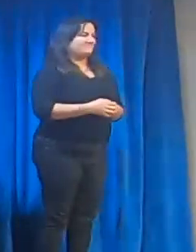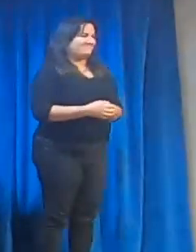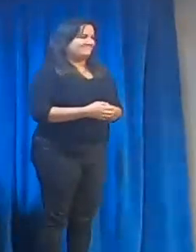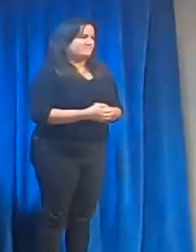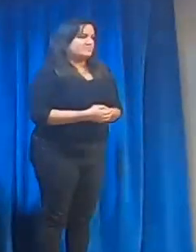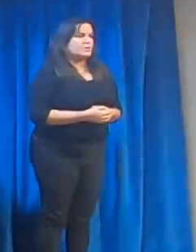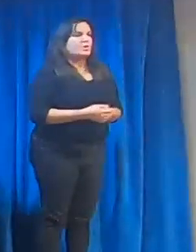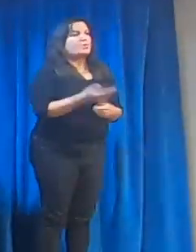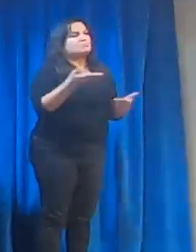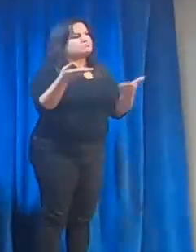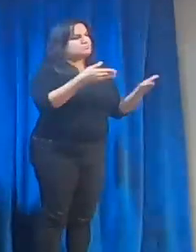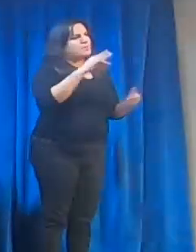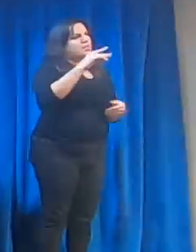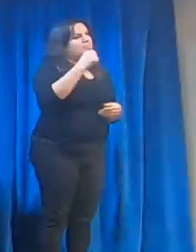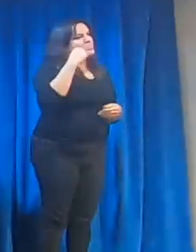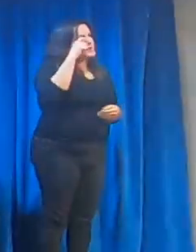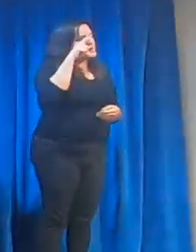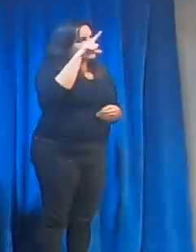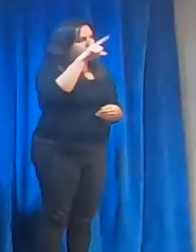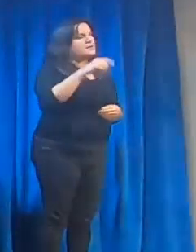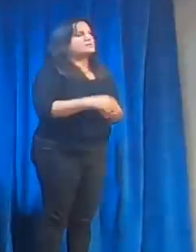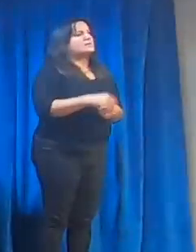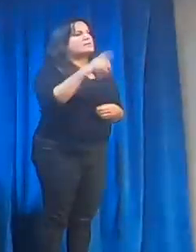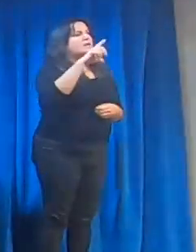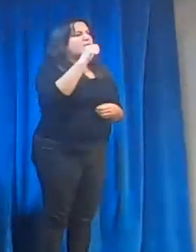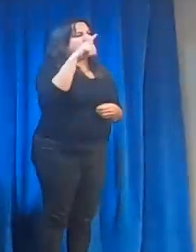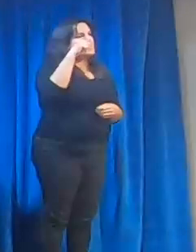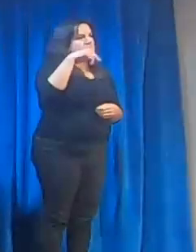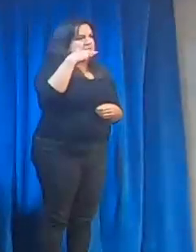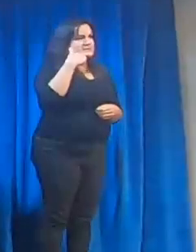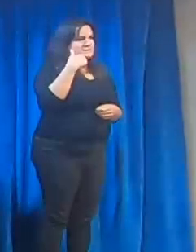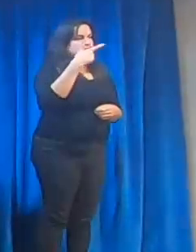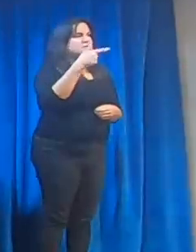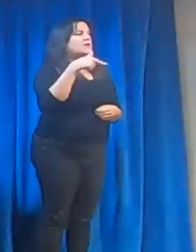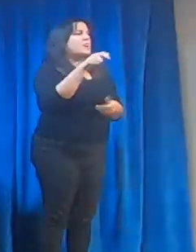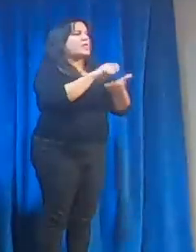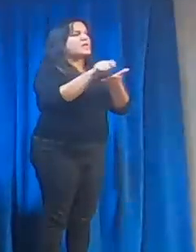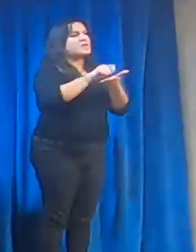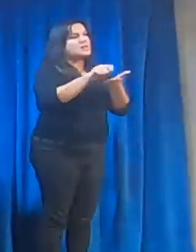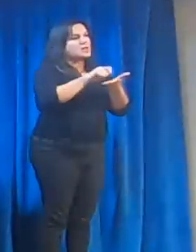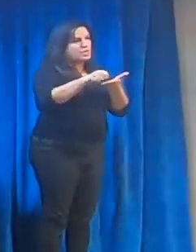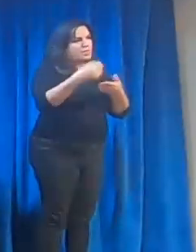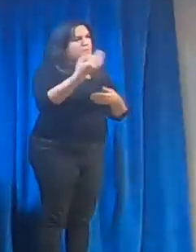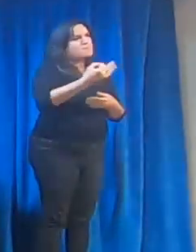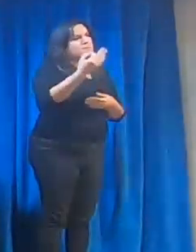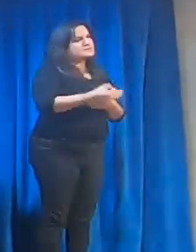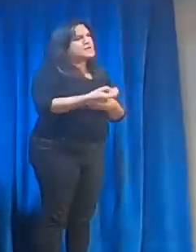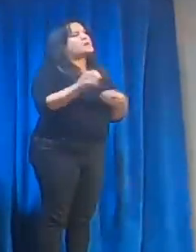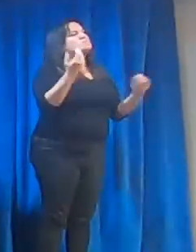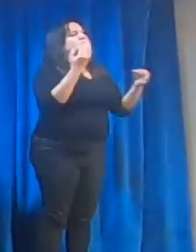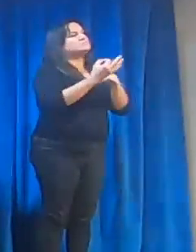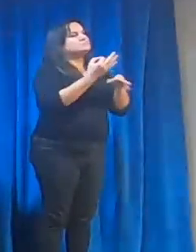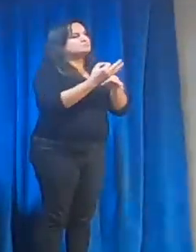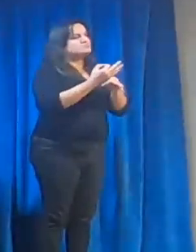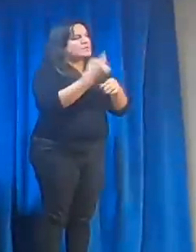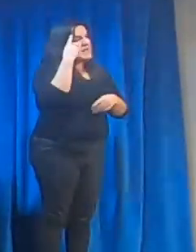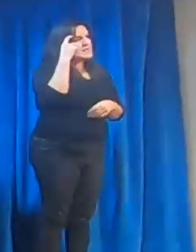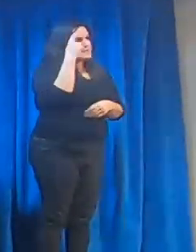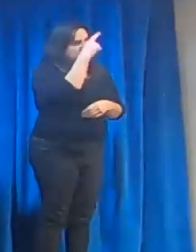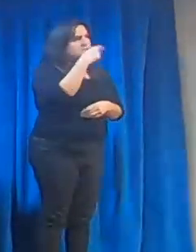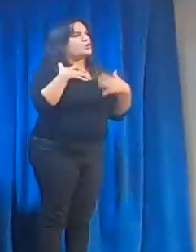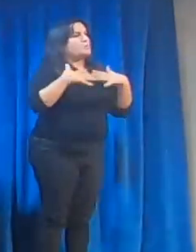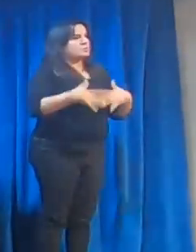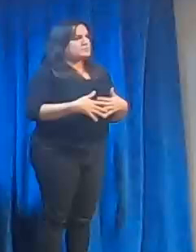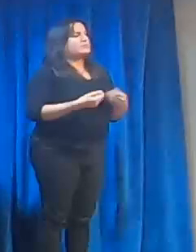con Daniel Calmenas. Daniel Calmenas es escritor, especialista en psicomotricidad, profesor nacional de